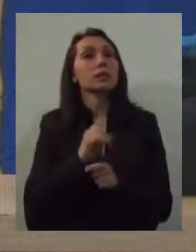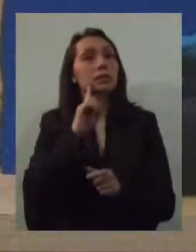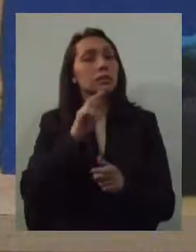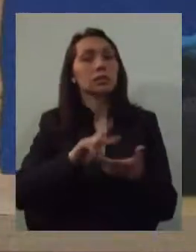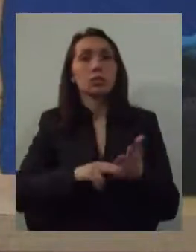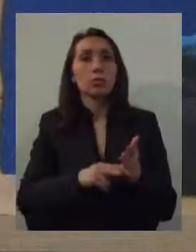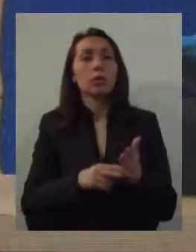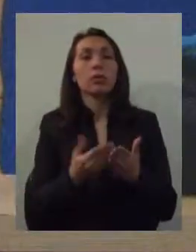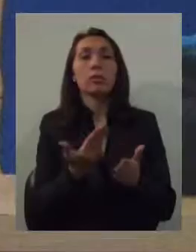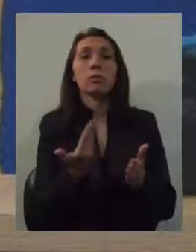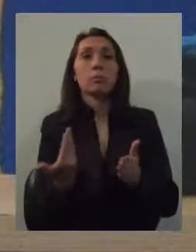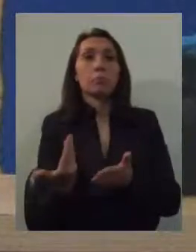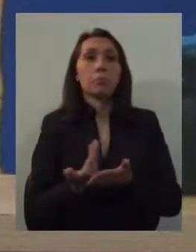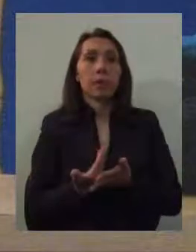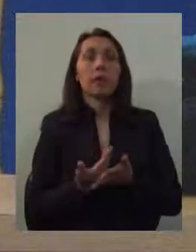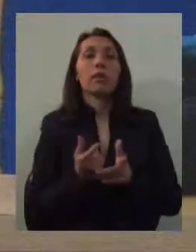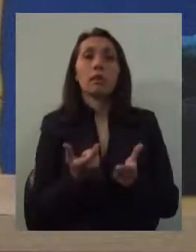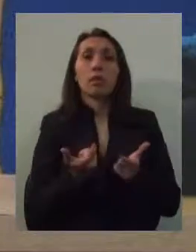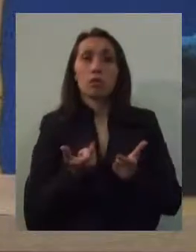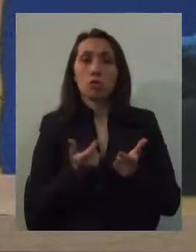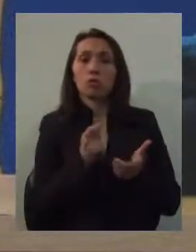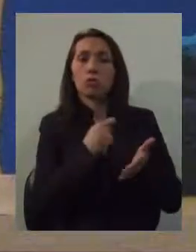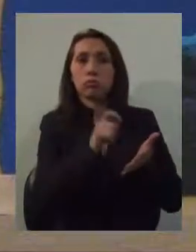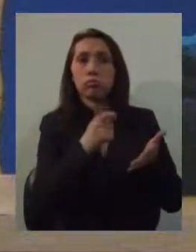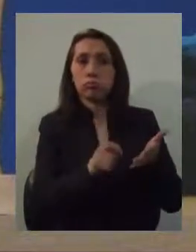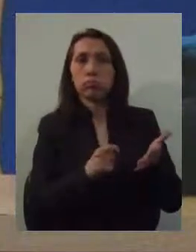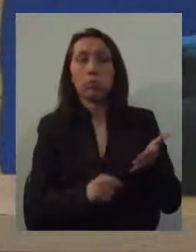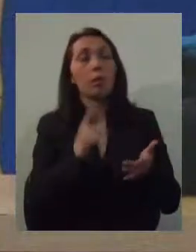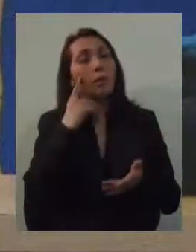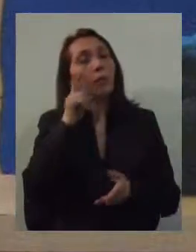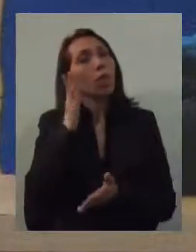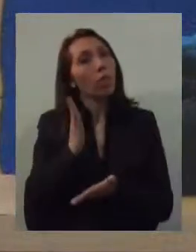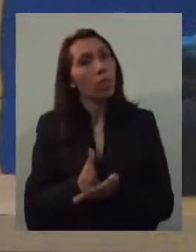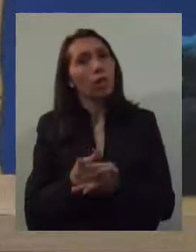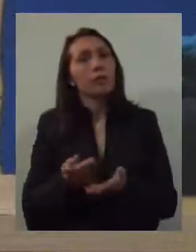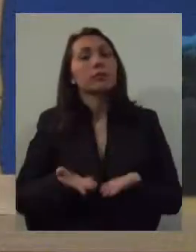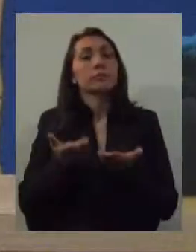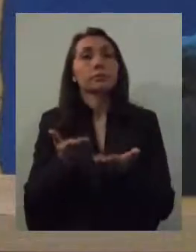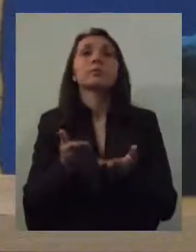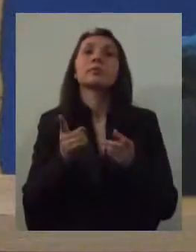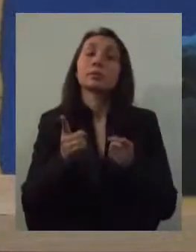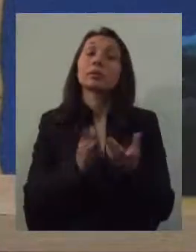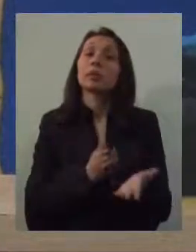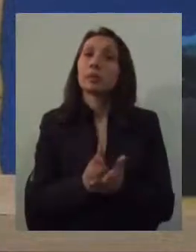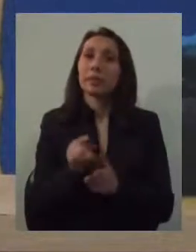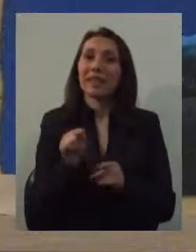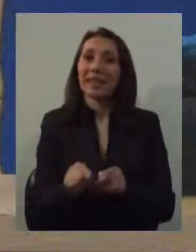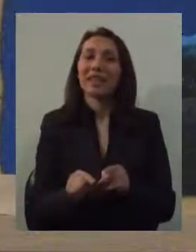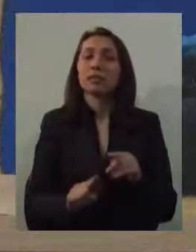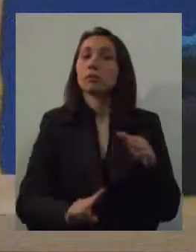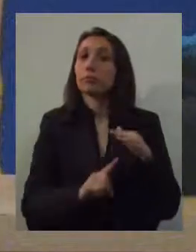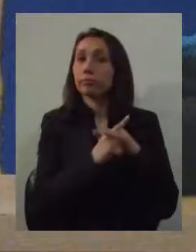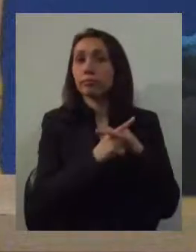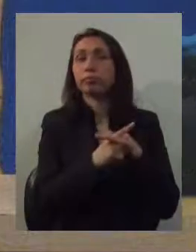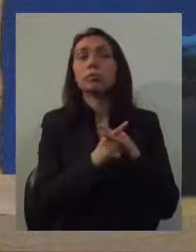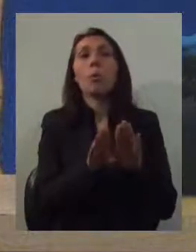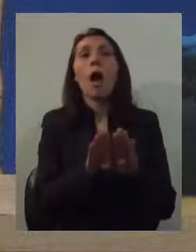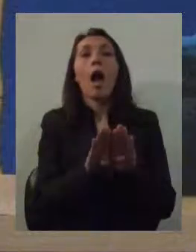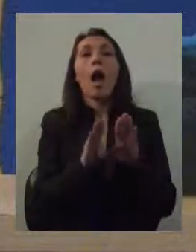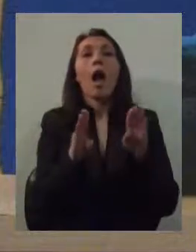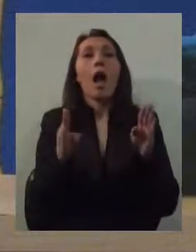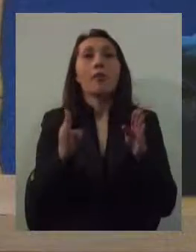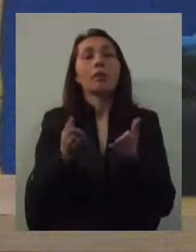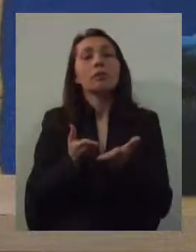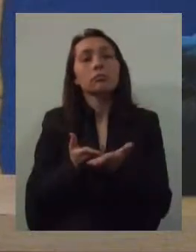perjuicio de los requisitos que haya que controlar, pero deben brindar, hay que partir precisamente de ese principio de apertura a la